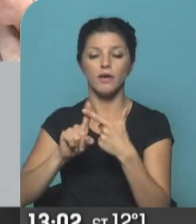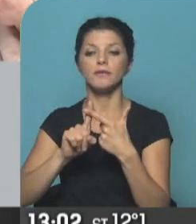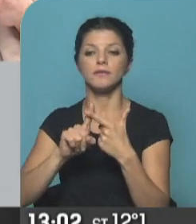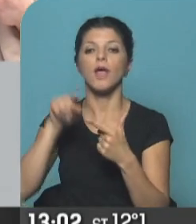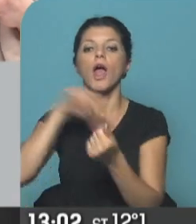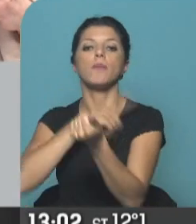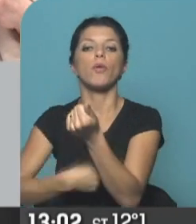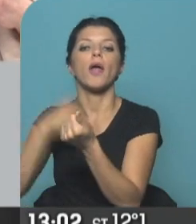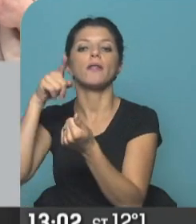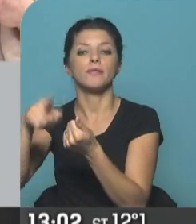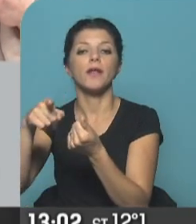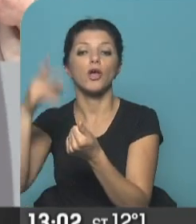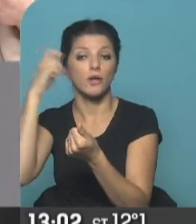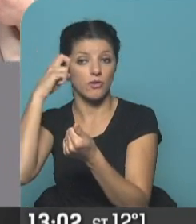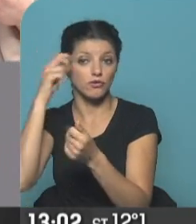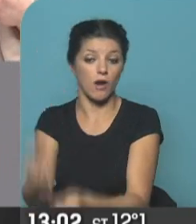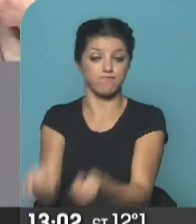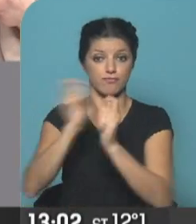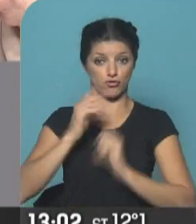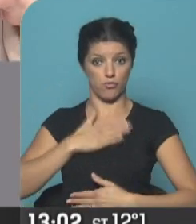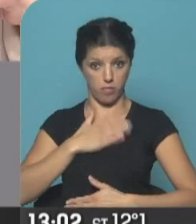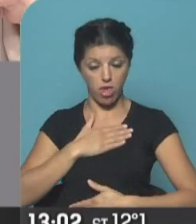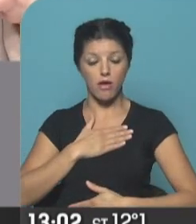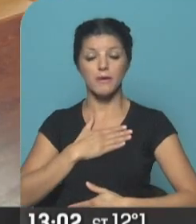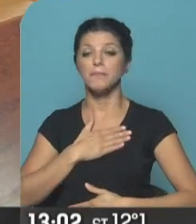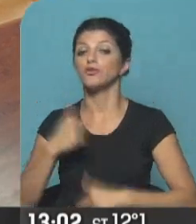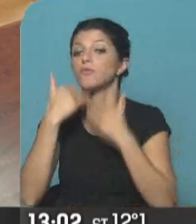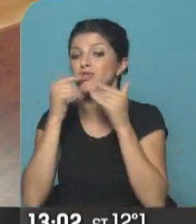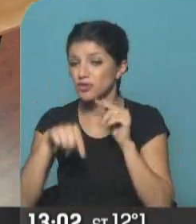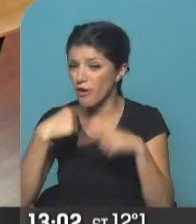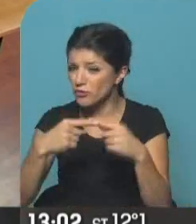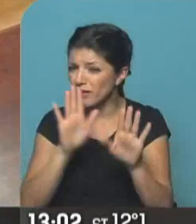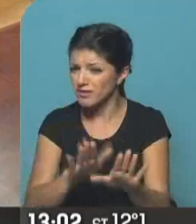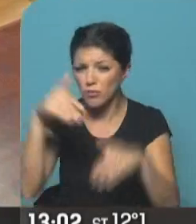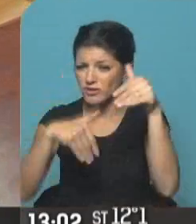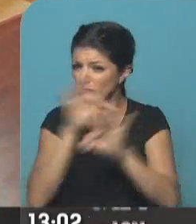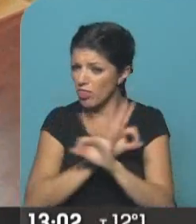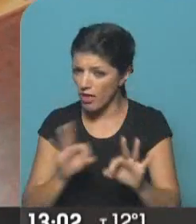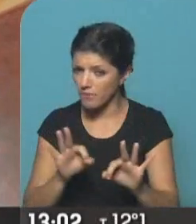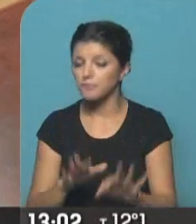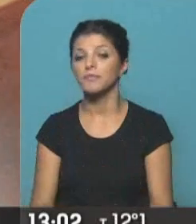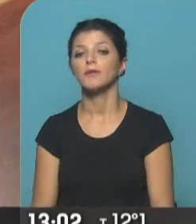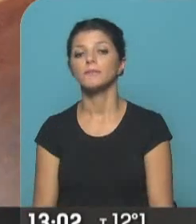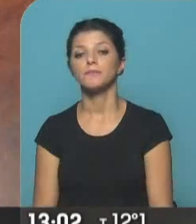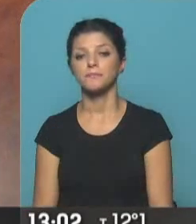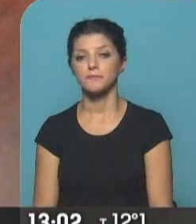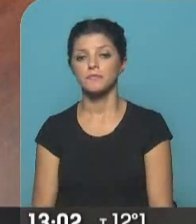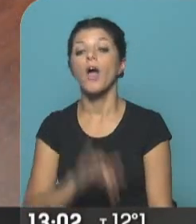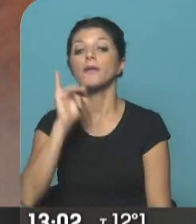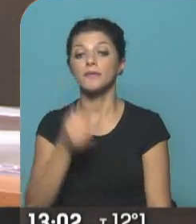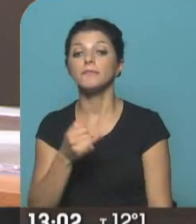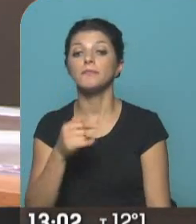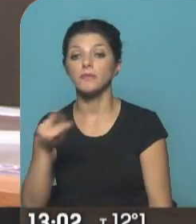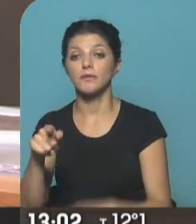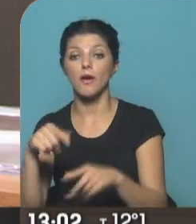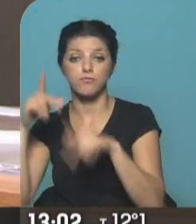Parlamento. Lo que no estoy seguro es que esto se pueda mantener indefinidamente sin elecciones, porque es cierto, ahora hay un reflujo de la protesta opositora, y el